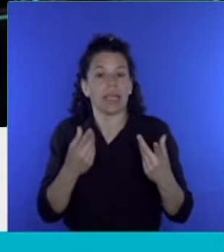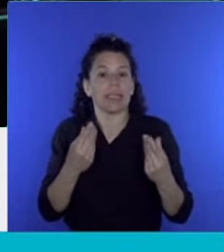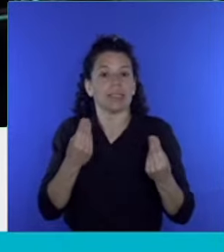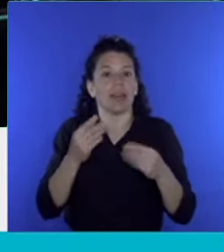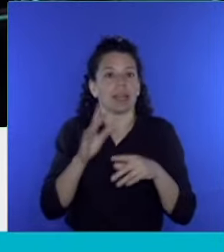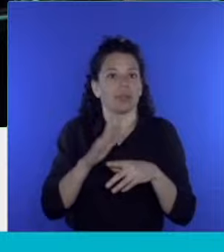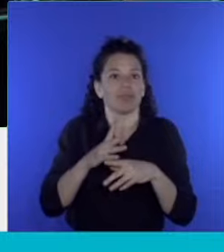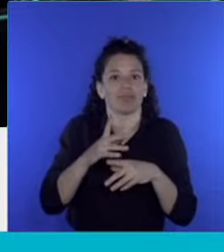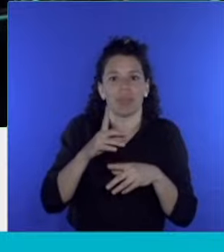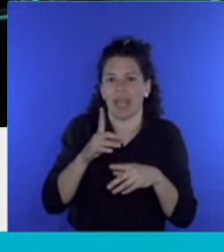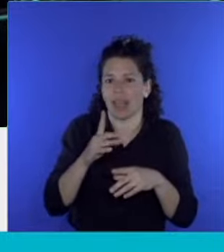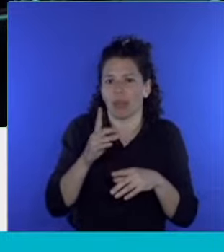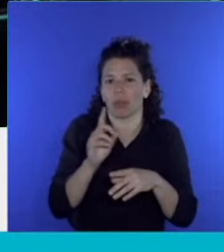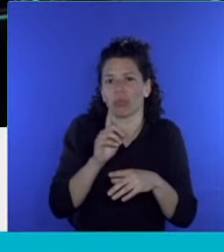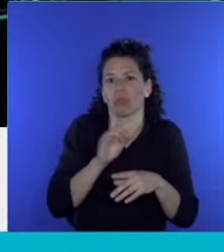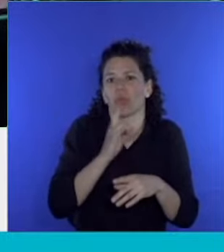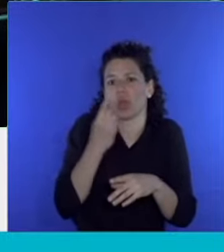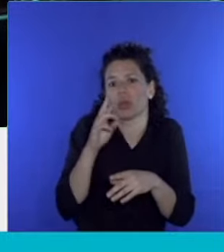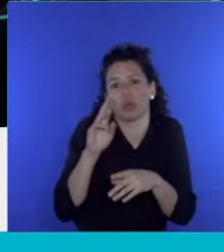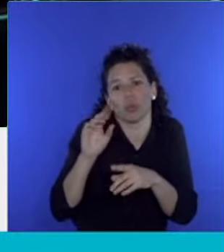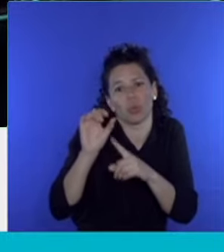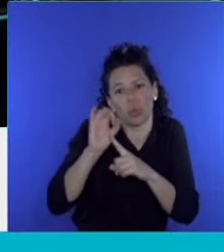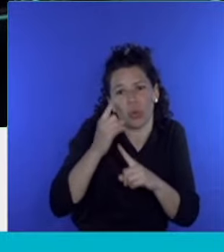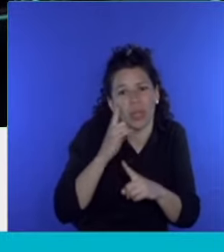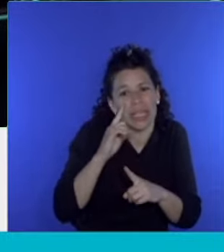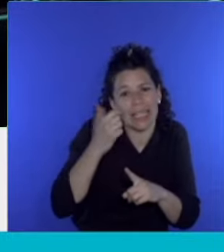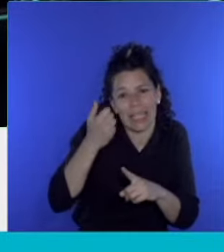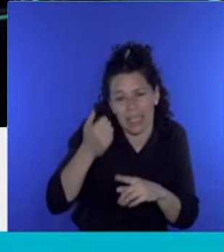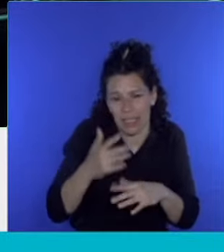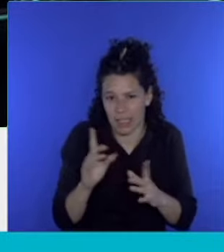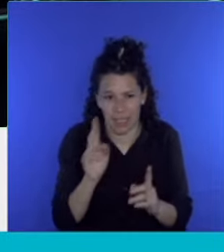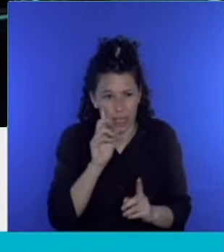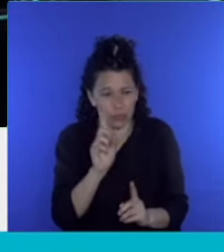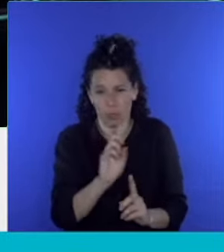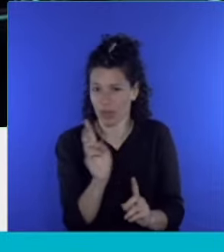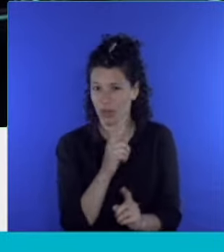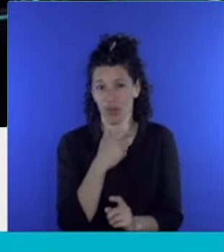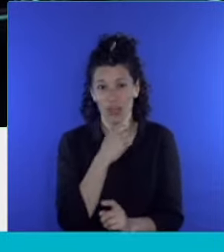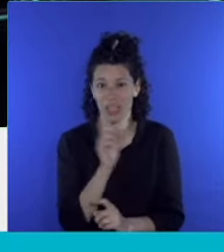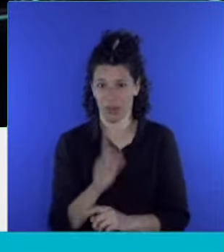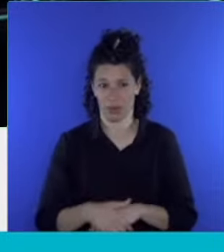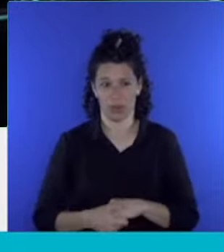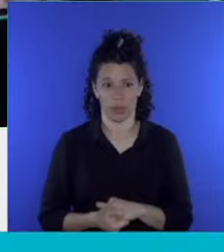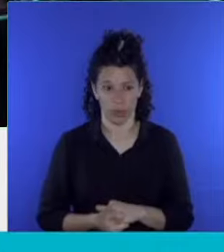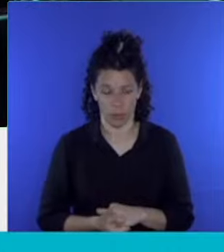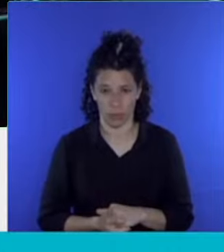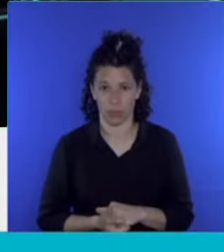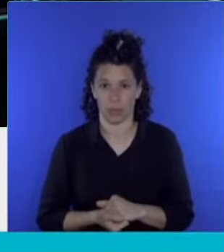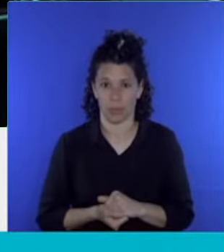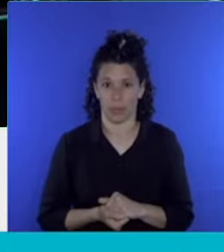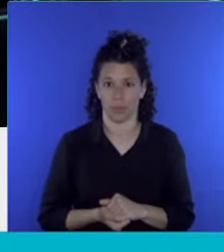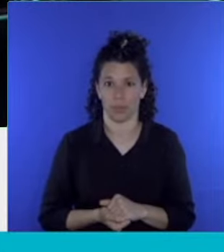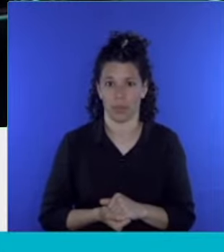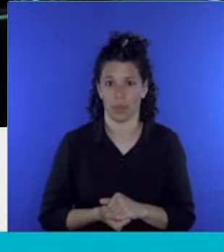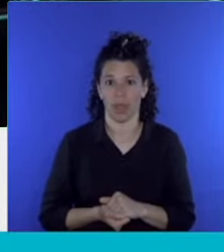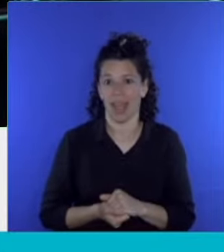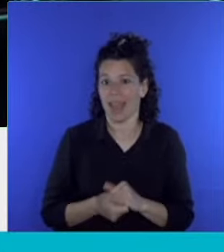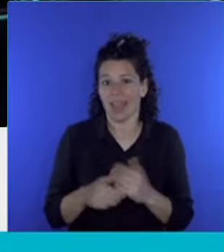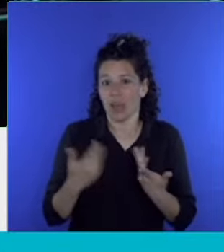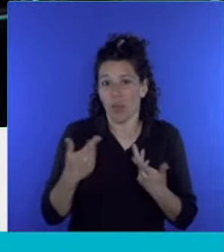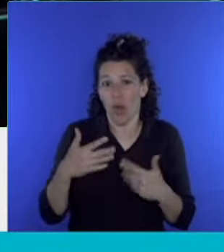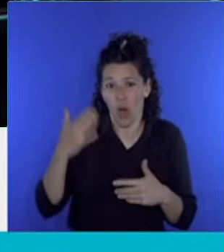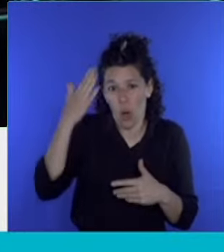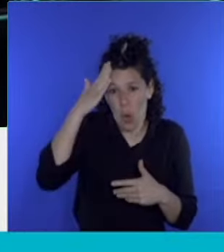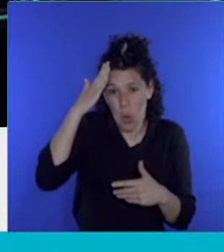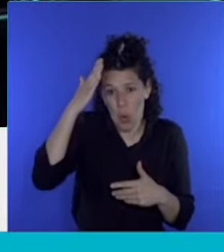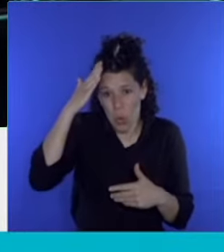fatmagul novelas obras de teatro que no tienen nada que ver con nuestra idiosincrasia con nuestra cultura